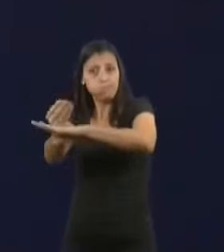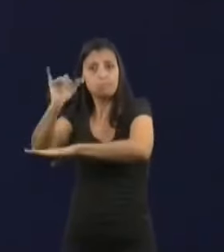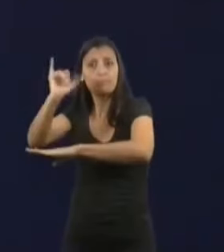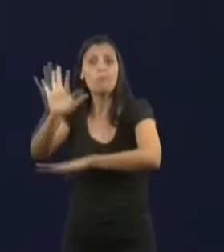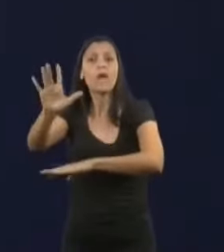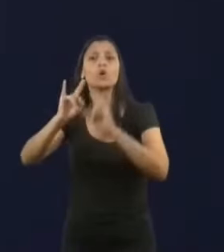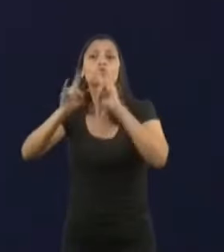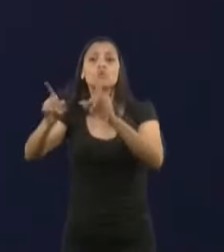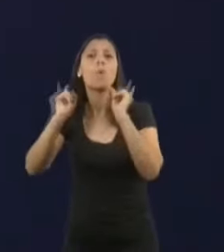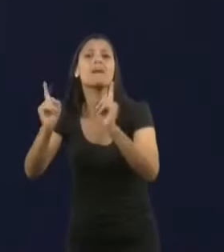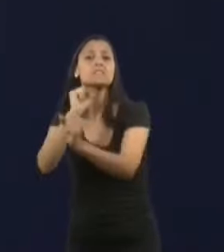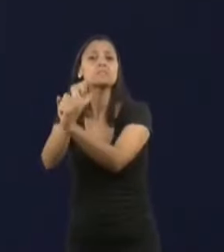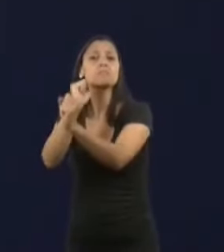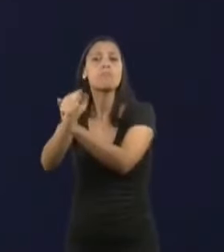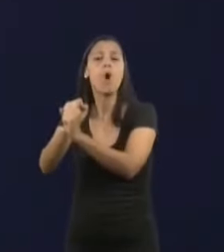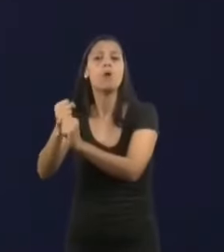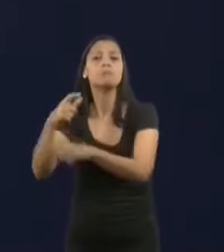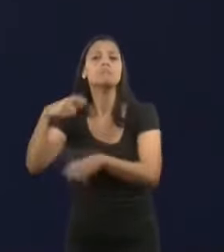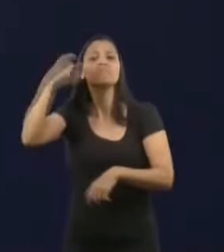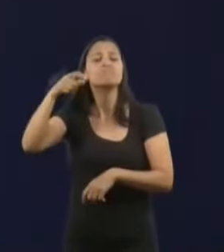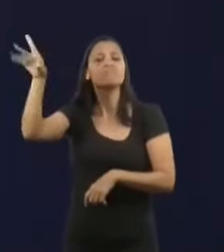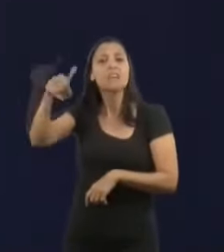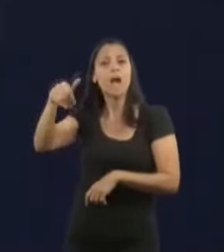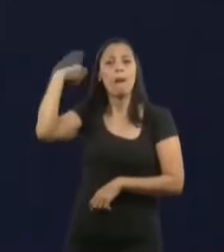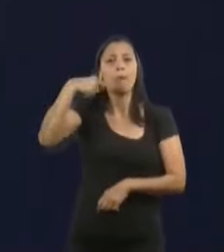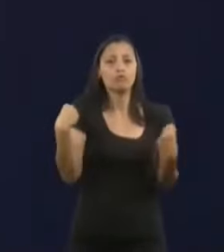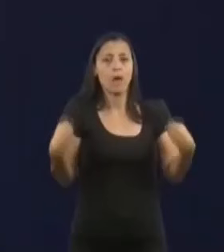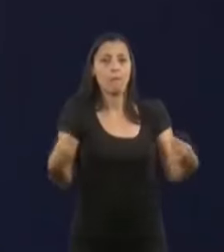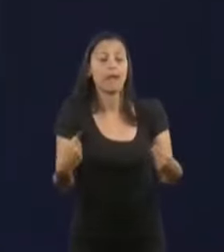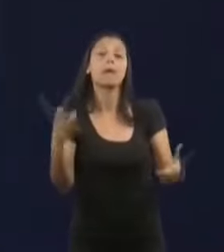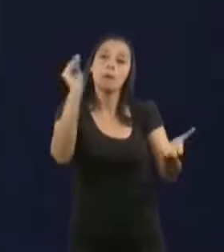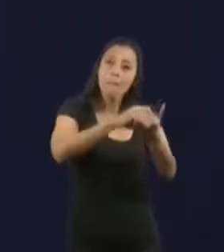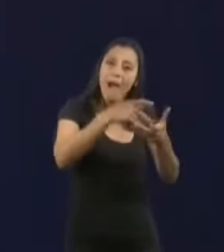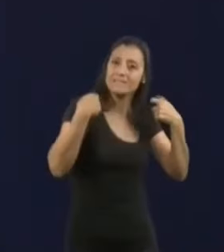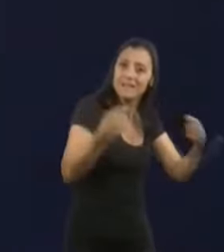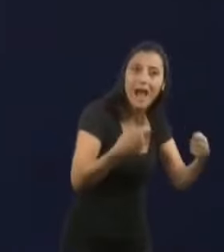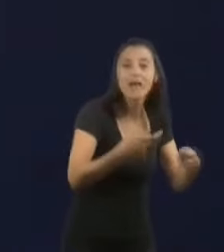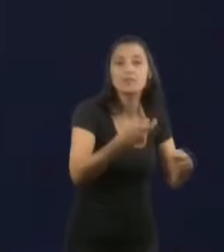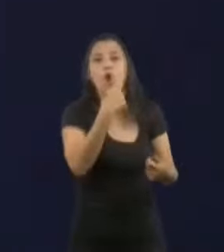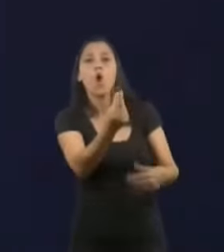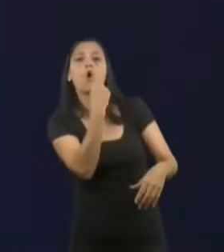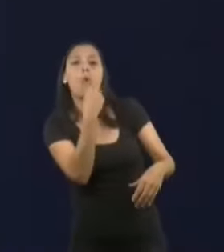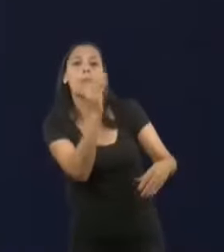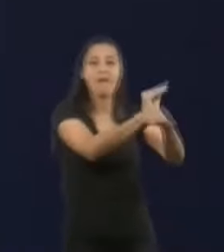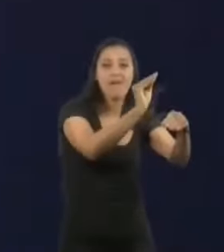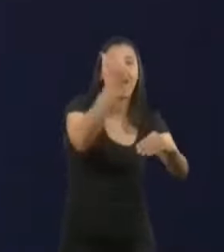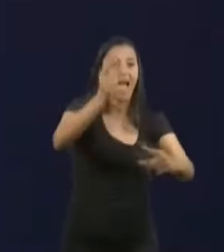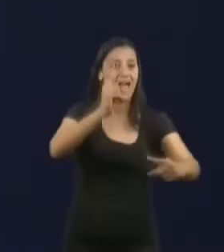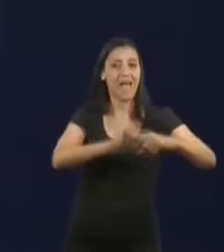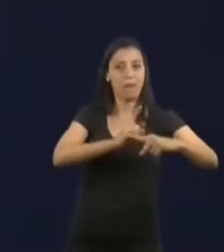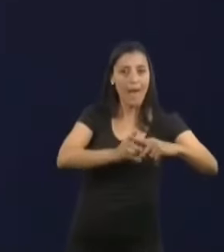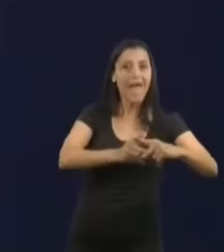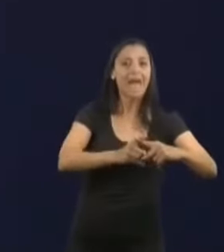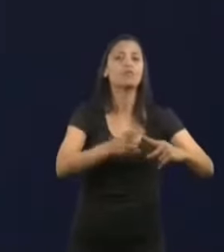mismos e luego gastos superfluos en catering que tenían que ver con estos eventos que que